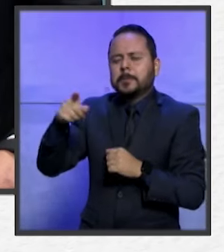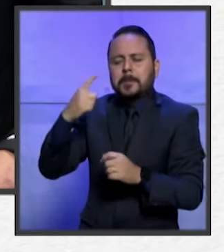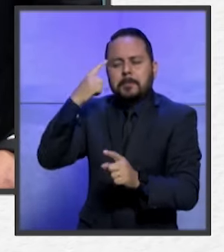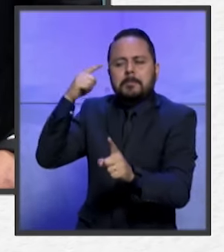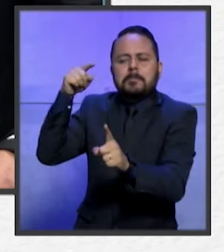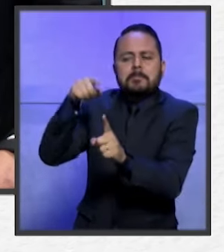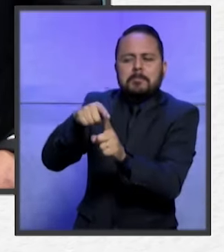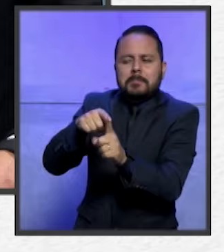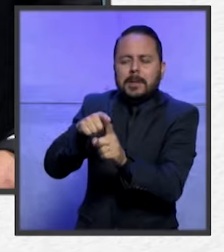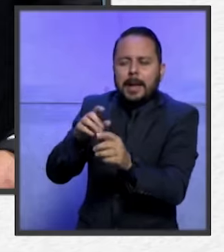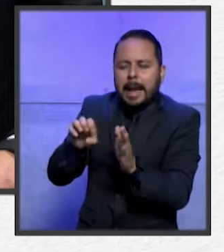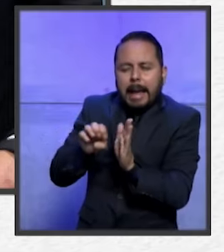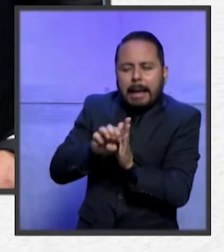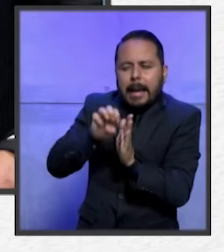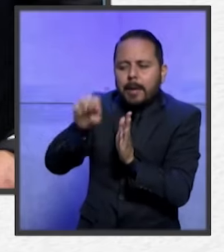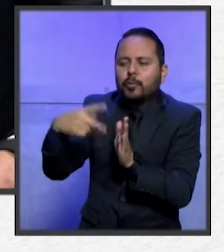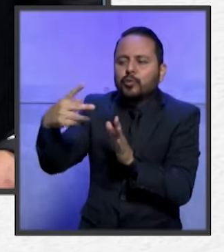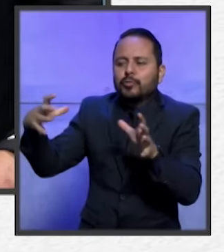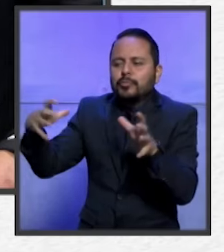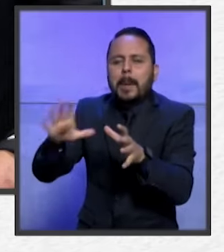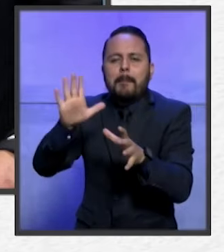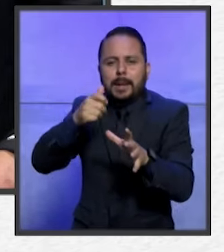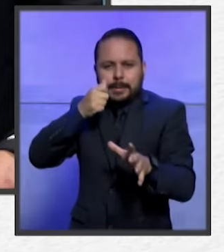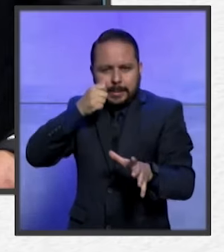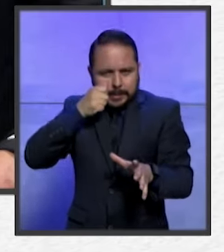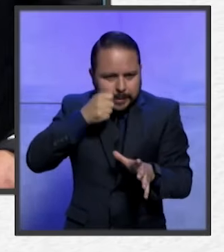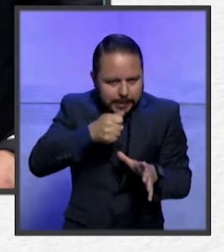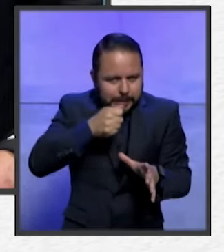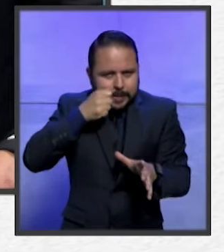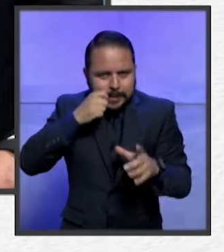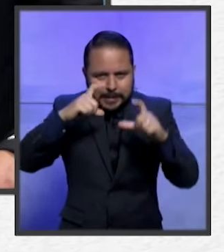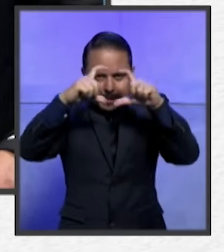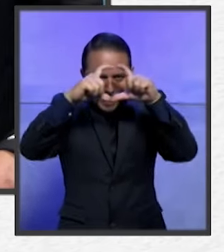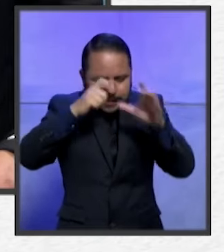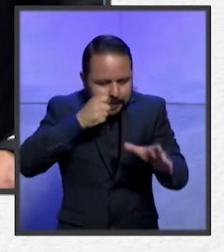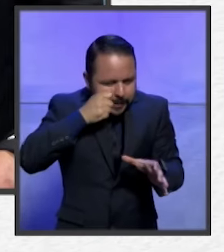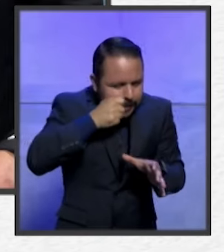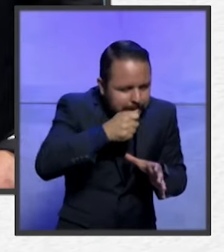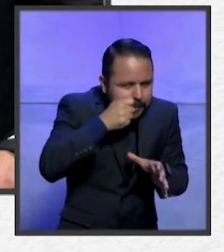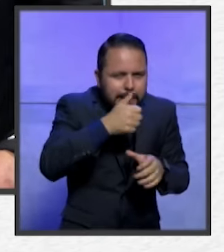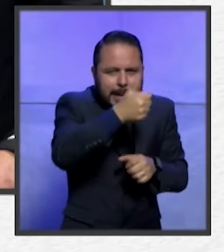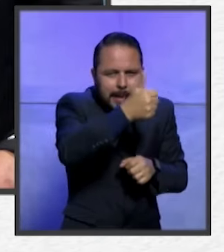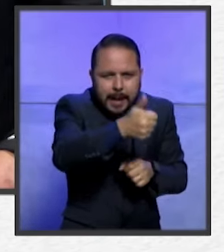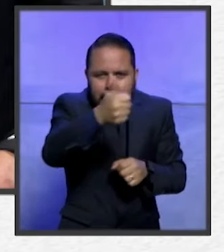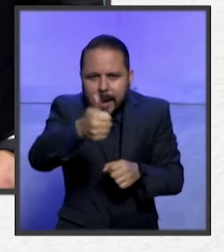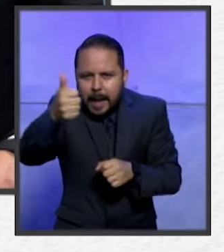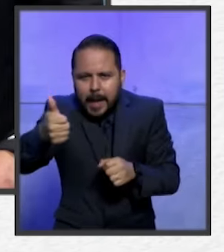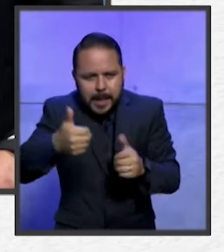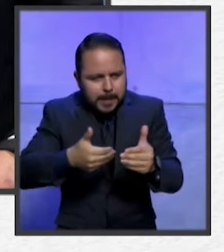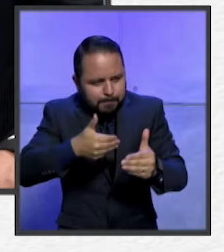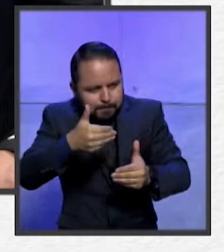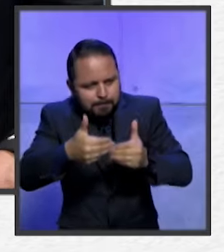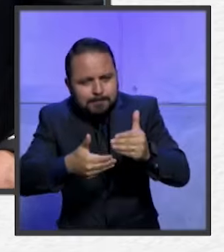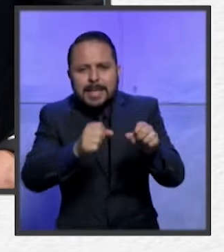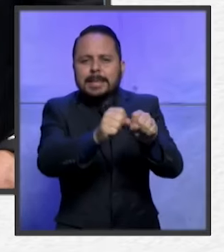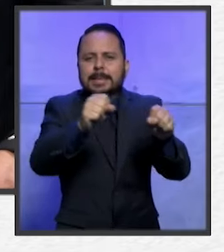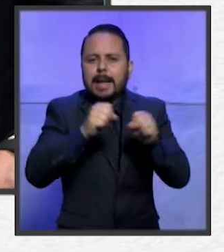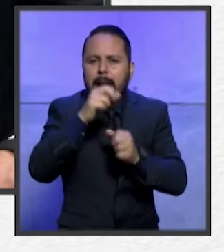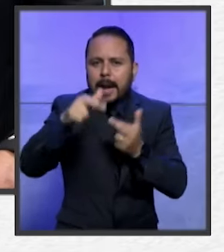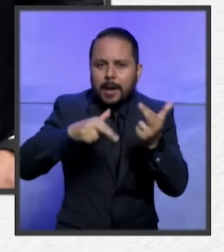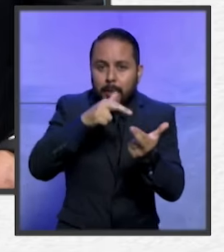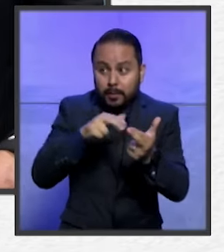tuviéramos que que ejemplificar sería una lupa estás con una lupa y al milímetro viendo cada paso que dan las